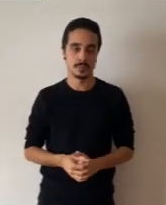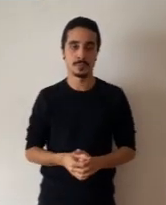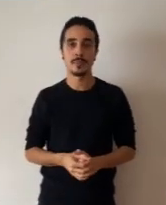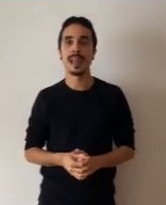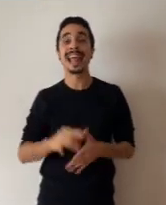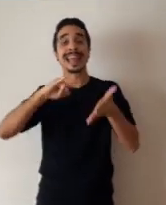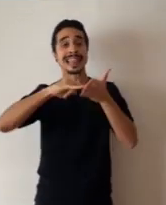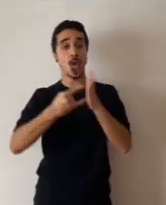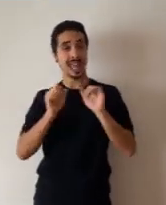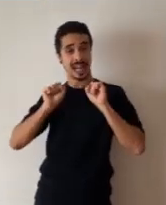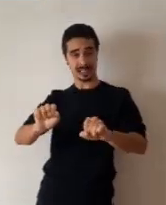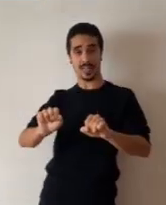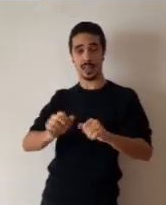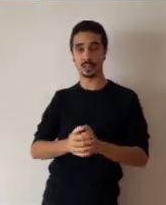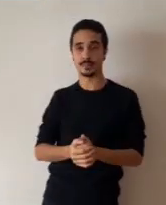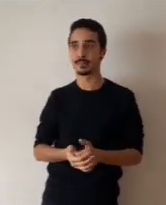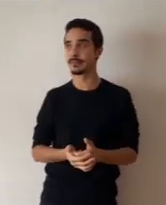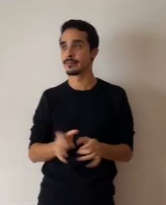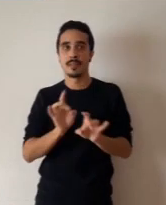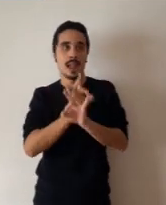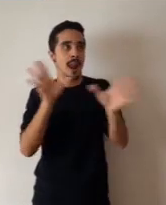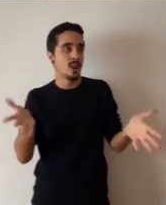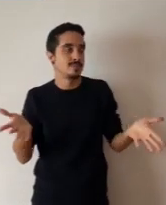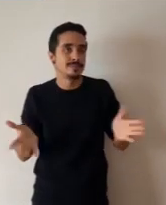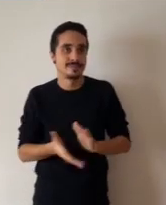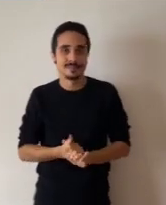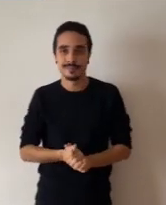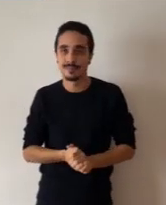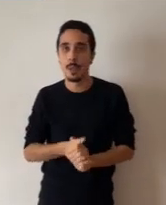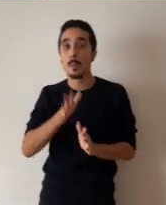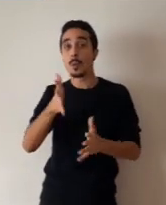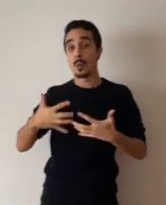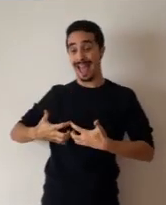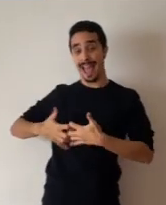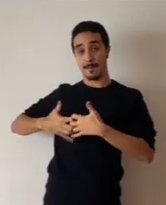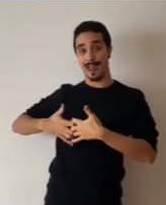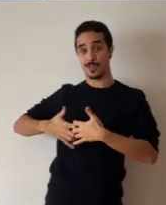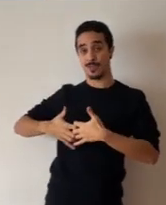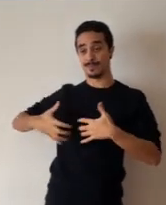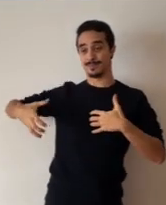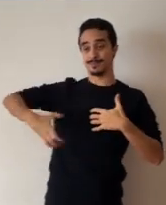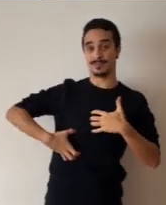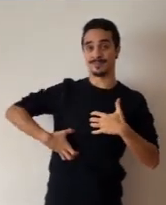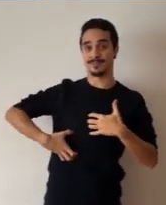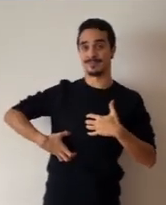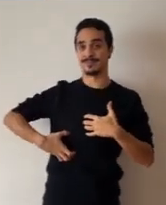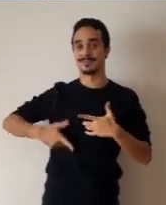vida. ¿Rechazan la tecnología? Pues es que, claro, rechazan la tecnología porque llevar un aparato